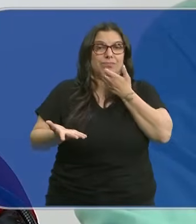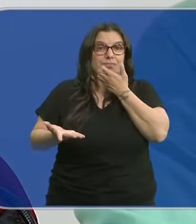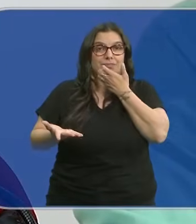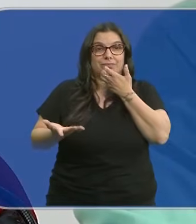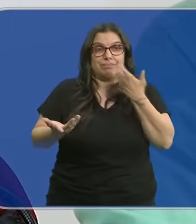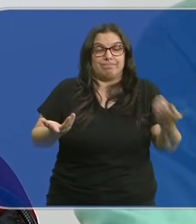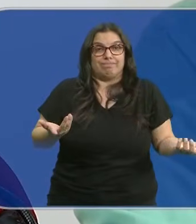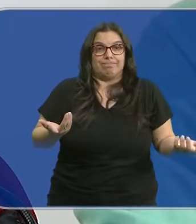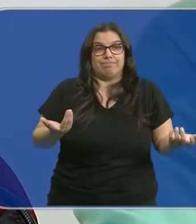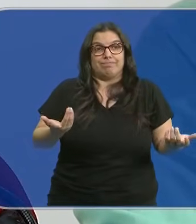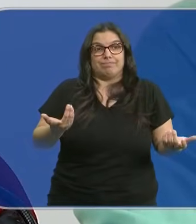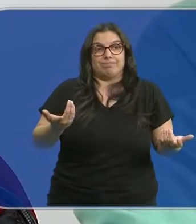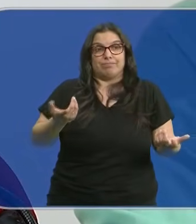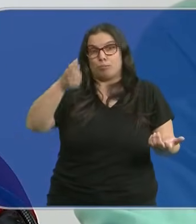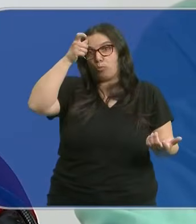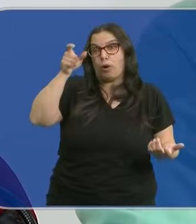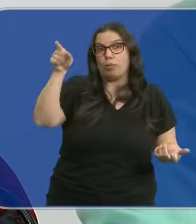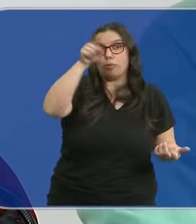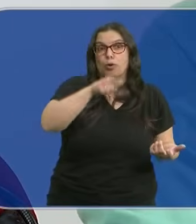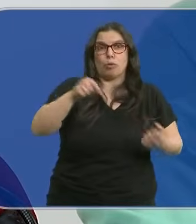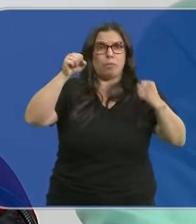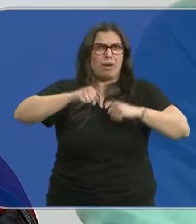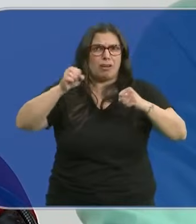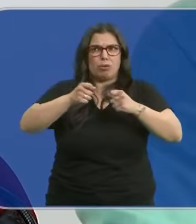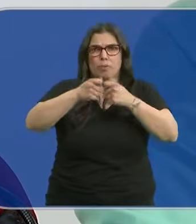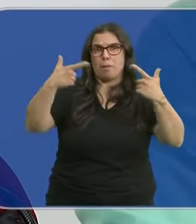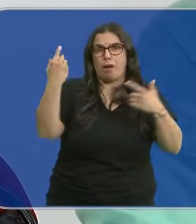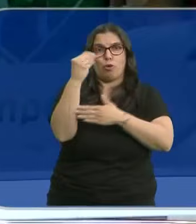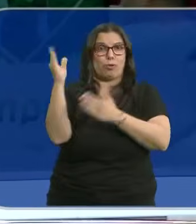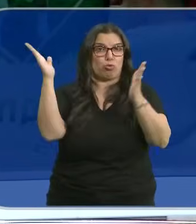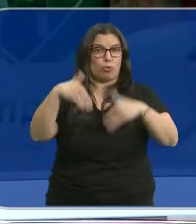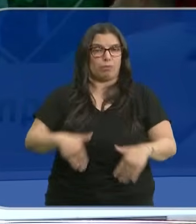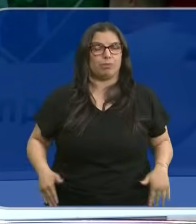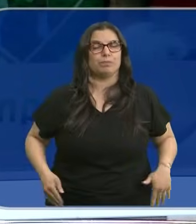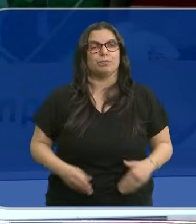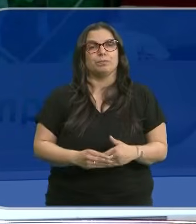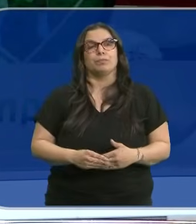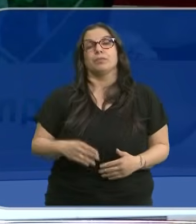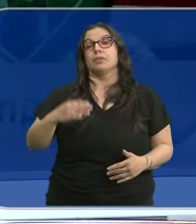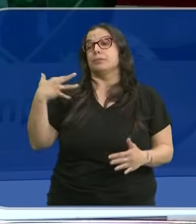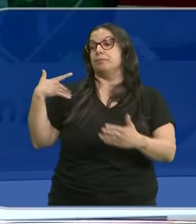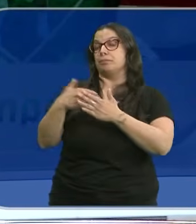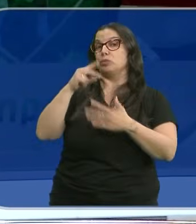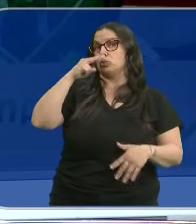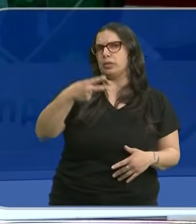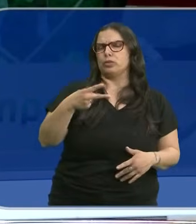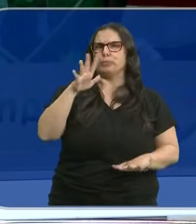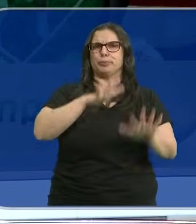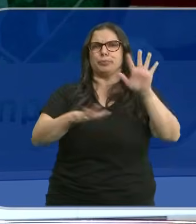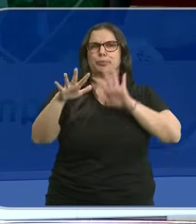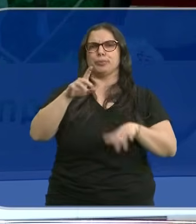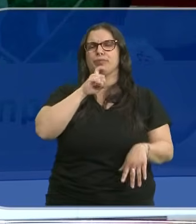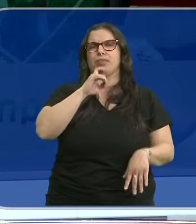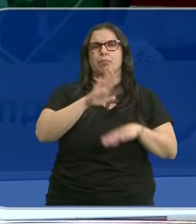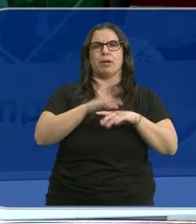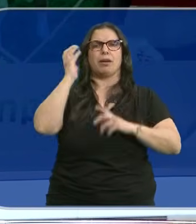que el medio rural cada vez está más envejecido. Los 2 últimos años han sido especialmente complicados